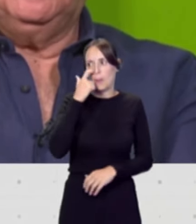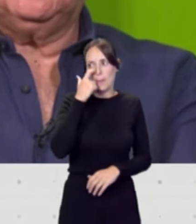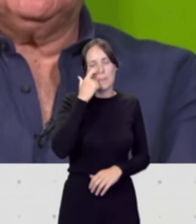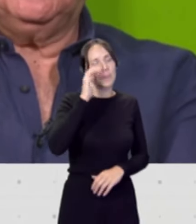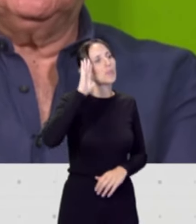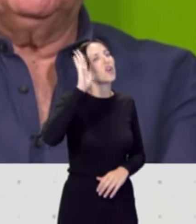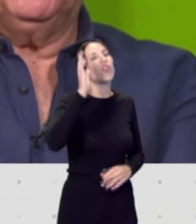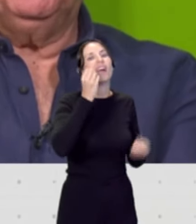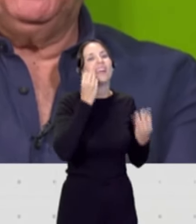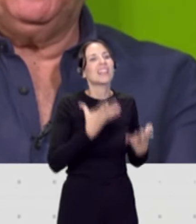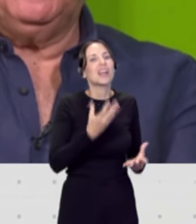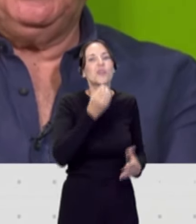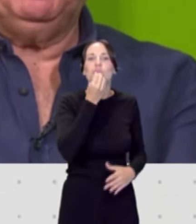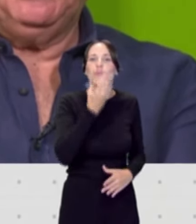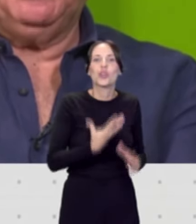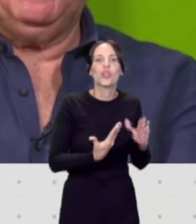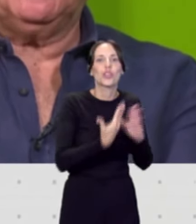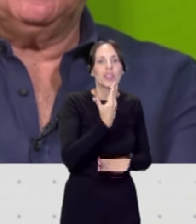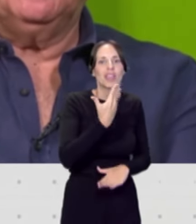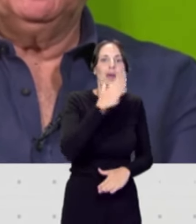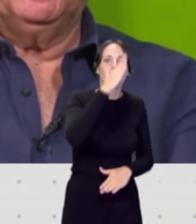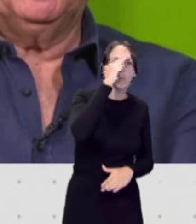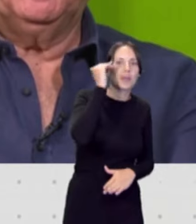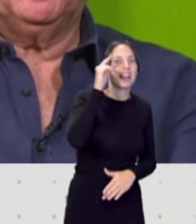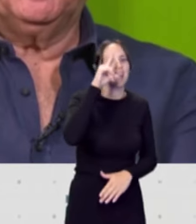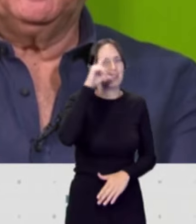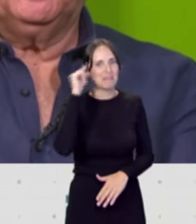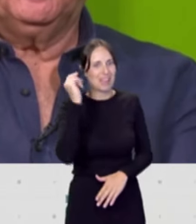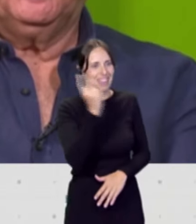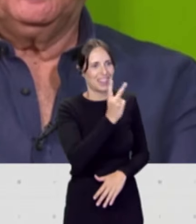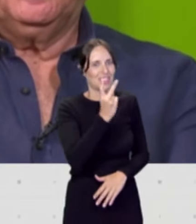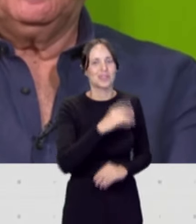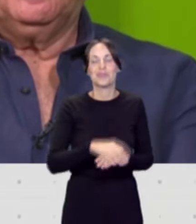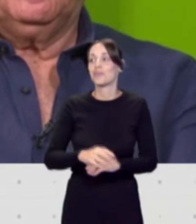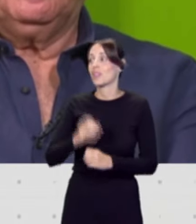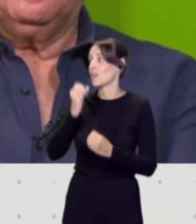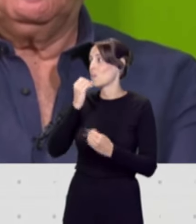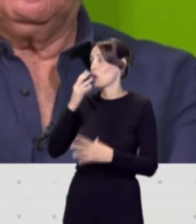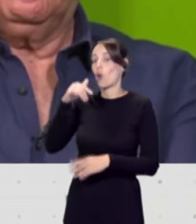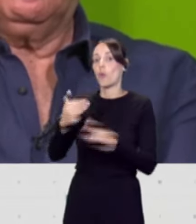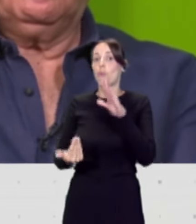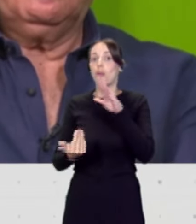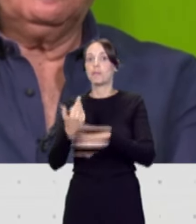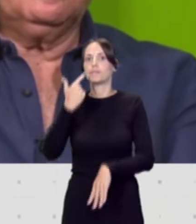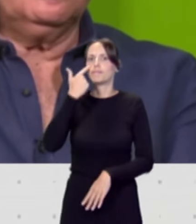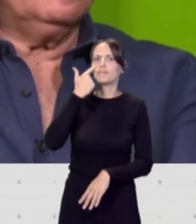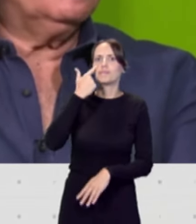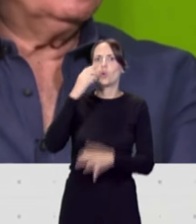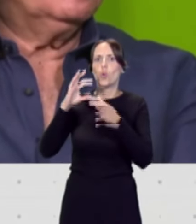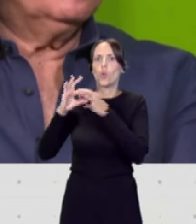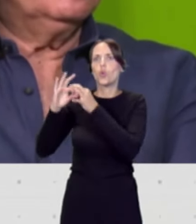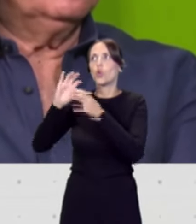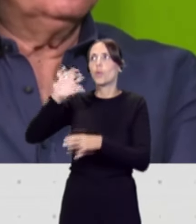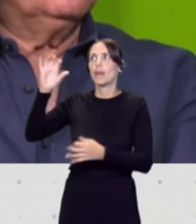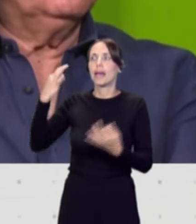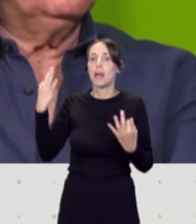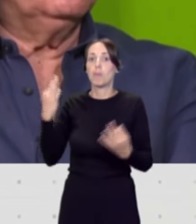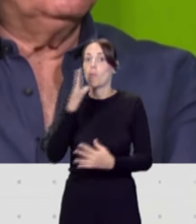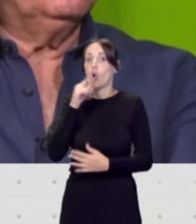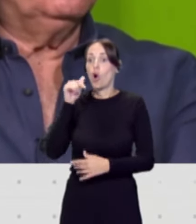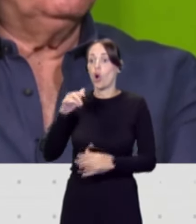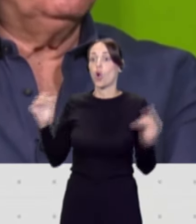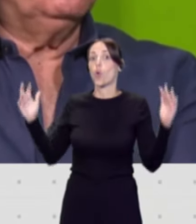Hola, ¿qué tal? Bueno, muy buenos días, Pilar y Marta. Bueno, pues esta mañana estamos atentos a lo que ocurre en la Unión Europea porque hay una cumbre, se va a hablar